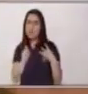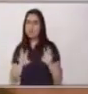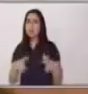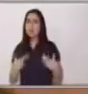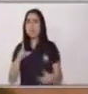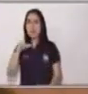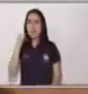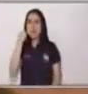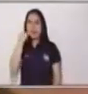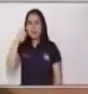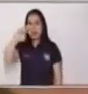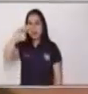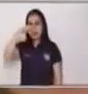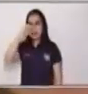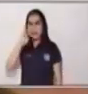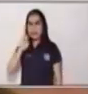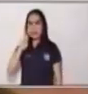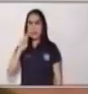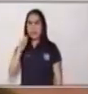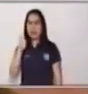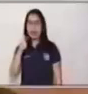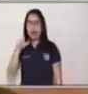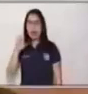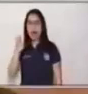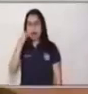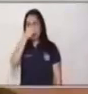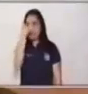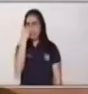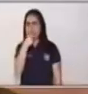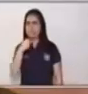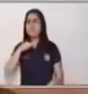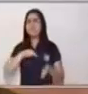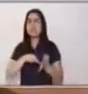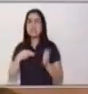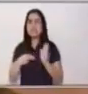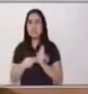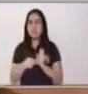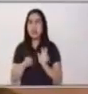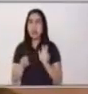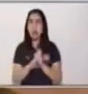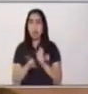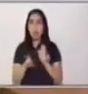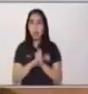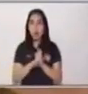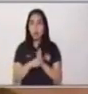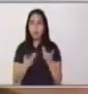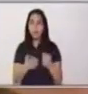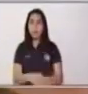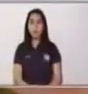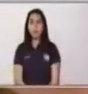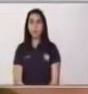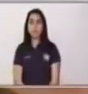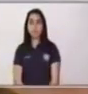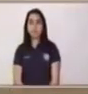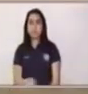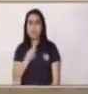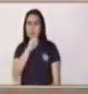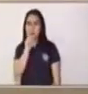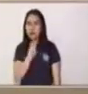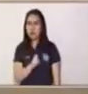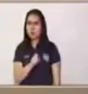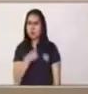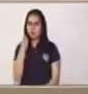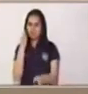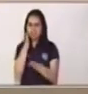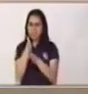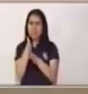Las preguntas literales son cerradas o directas y tienen por característica